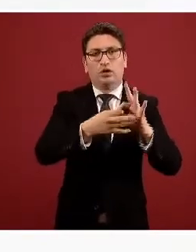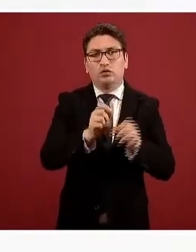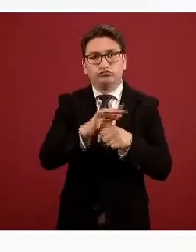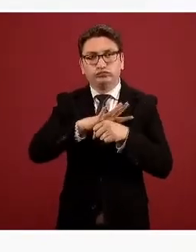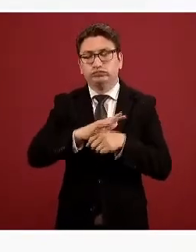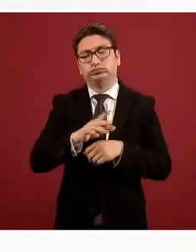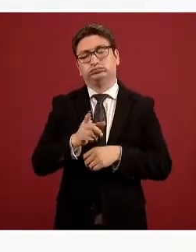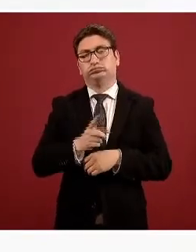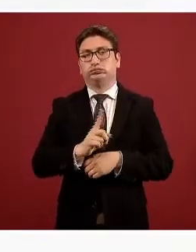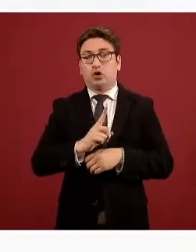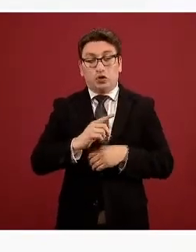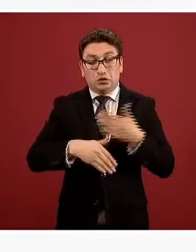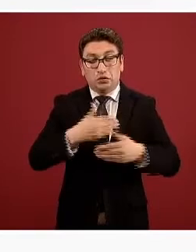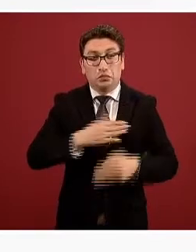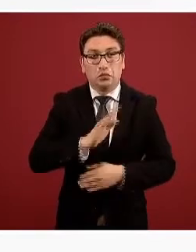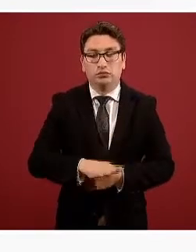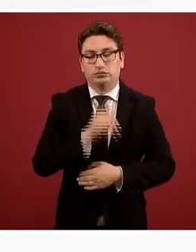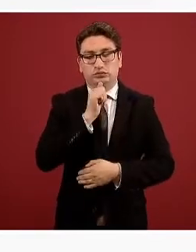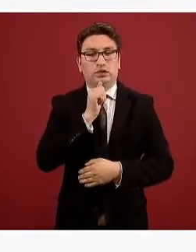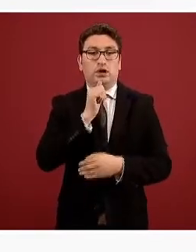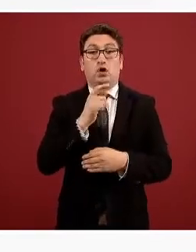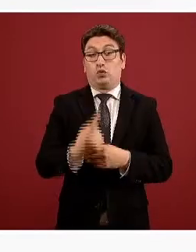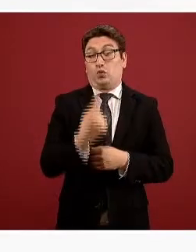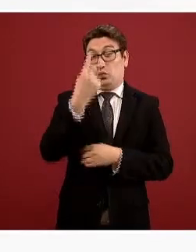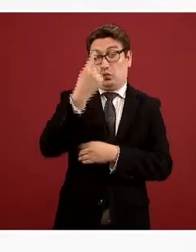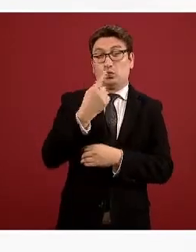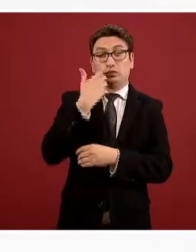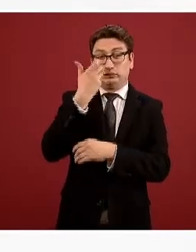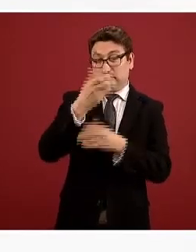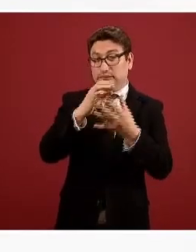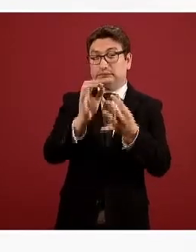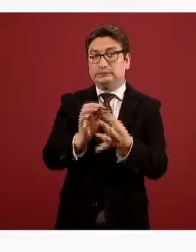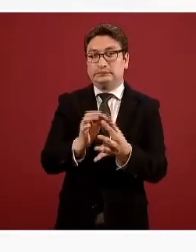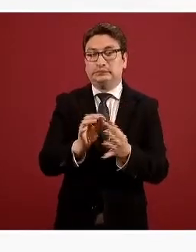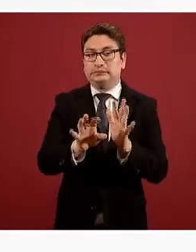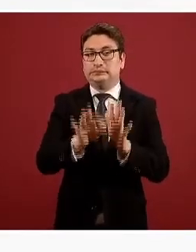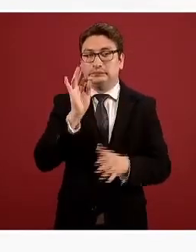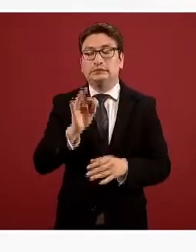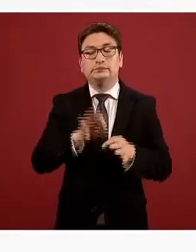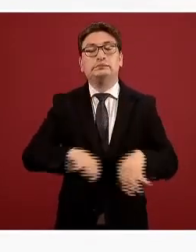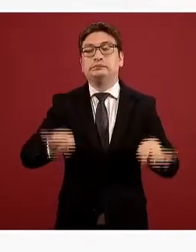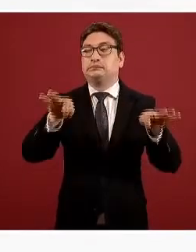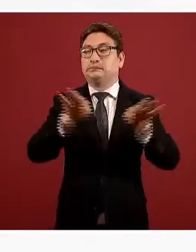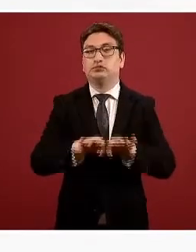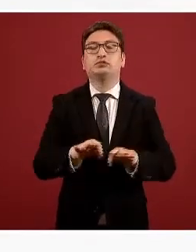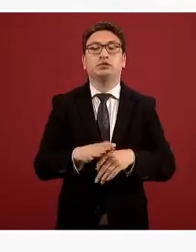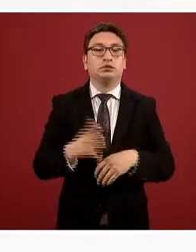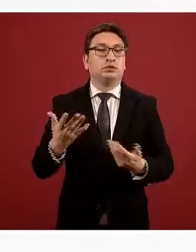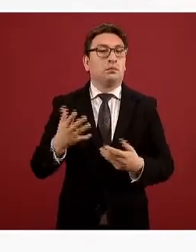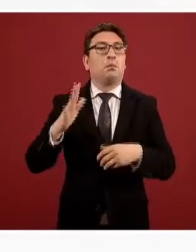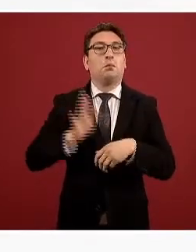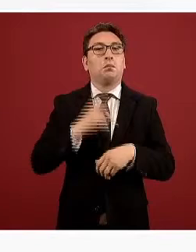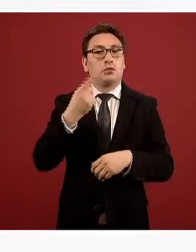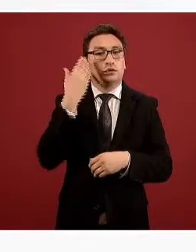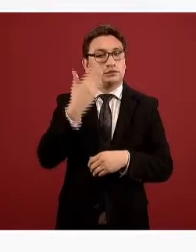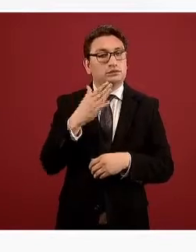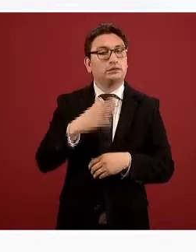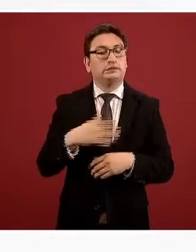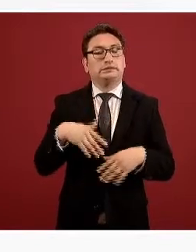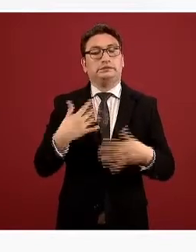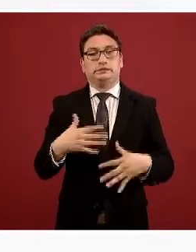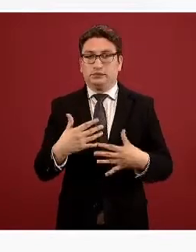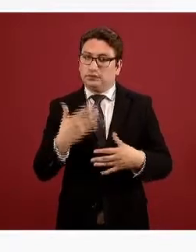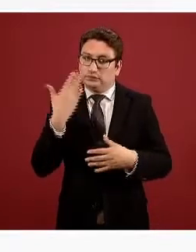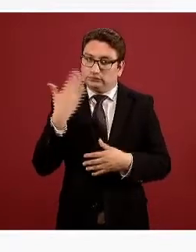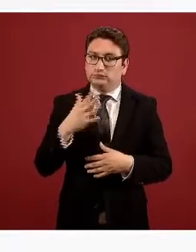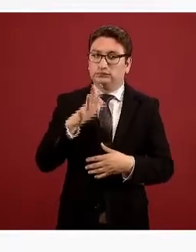del riesgo de mortalidad. Pero hoy sí quiero mencionar una que es de especial importancia porque es una comunidad